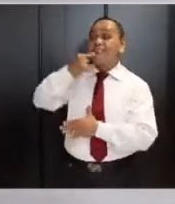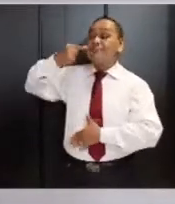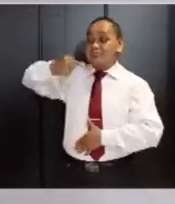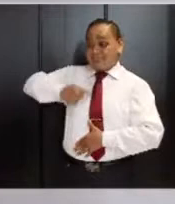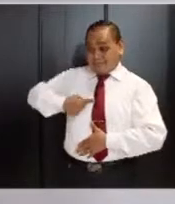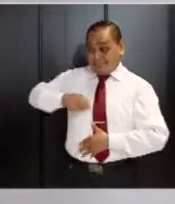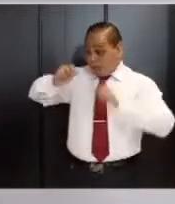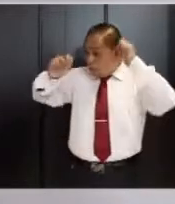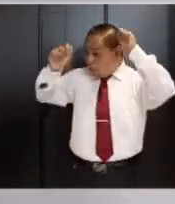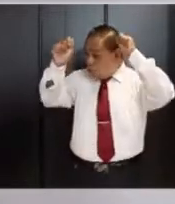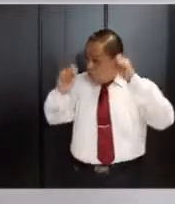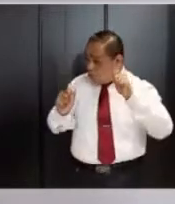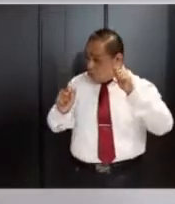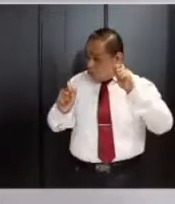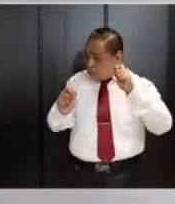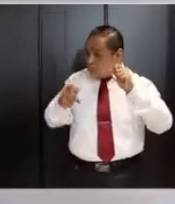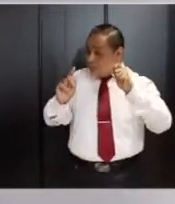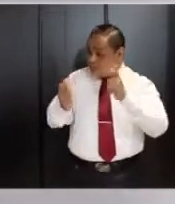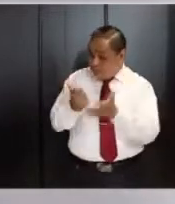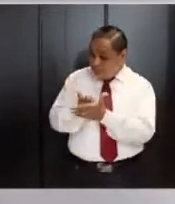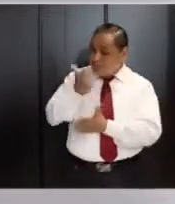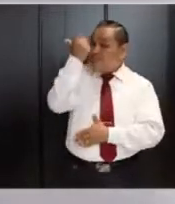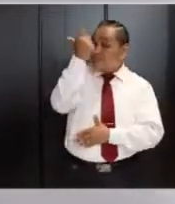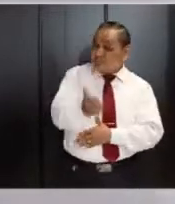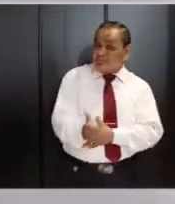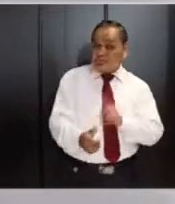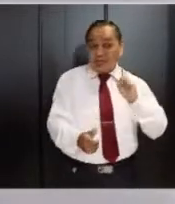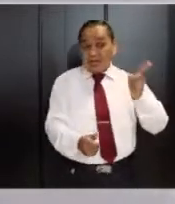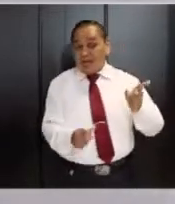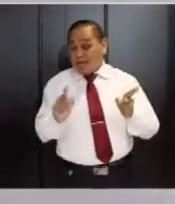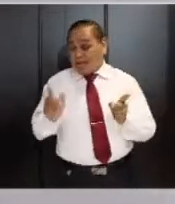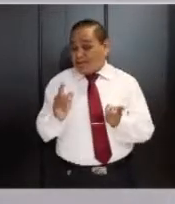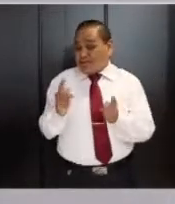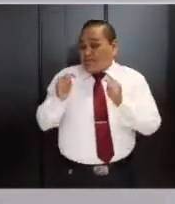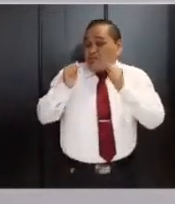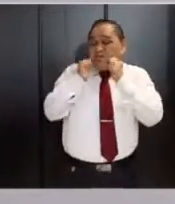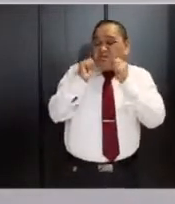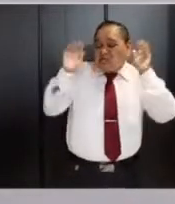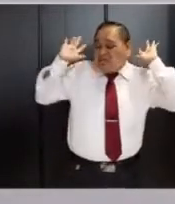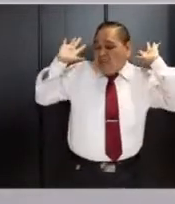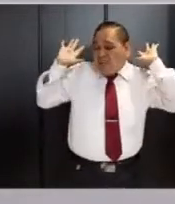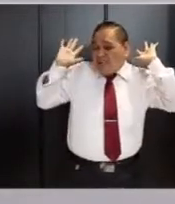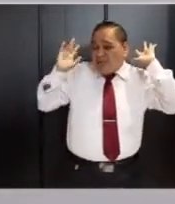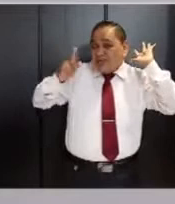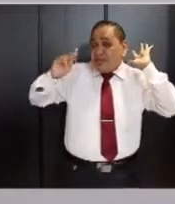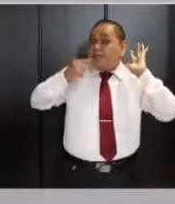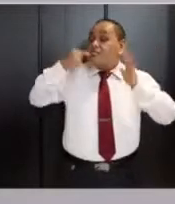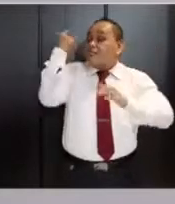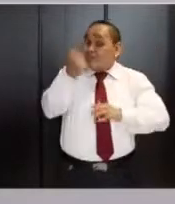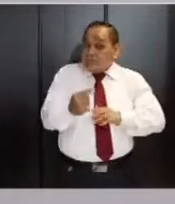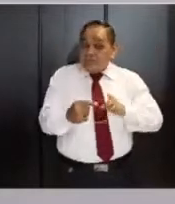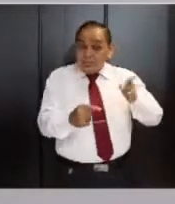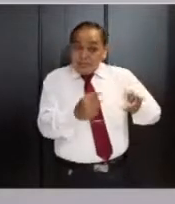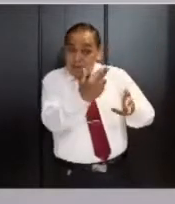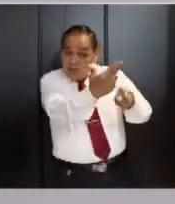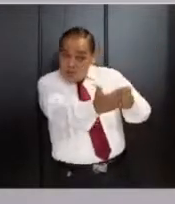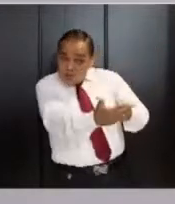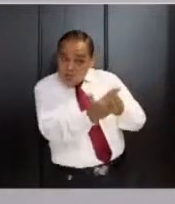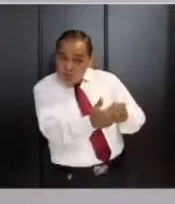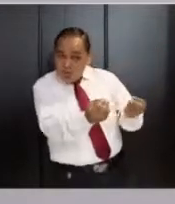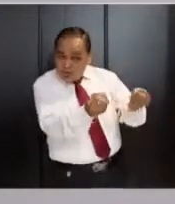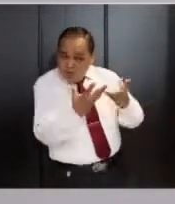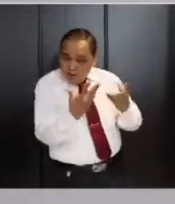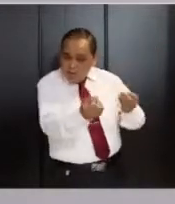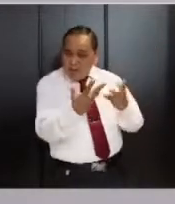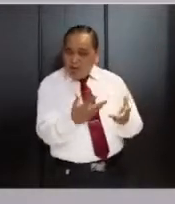no hay una puta gorra. Me vale verga quién la pagó, si la pagó el seno o la pagó el comité, porque todo el día me hablan de eso. Entonces le hablas al puto proveedor que le compré eso de cabrón, me